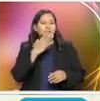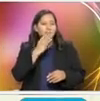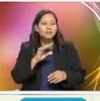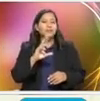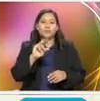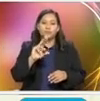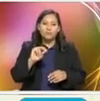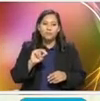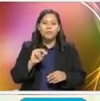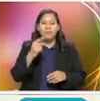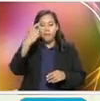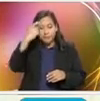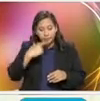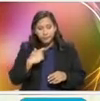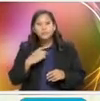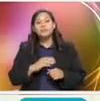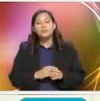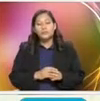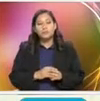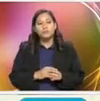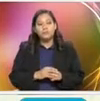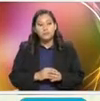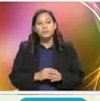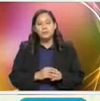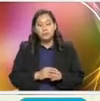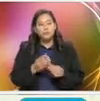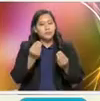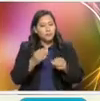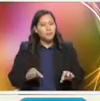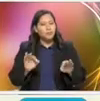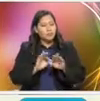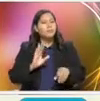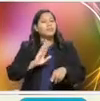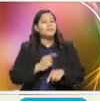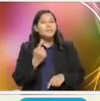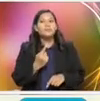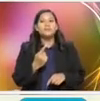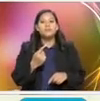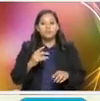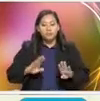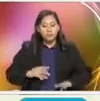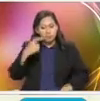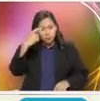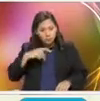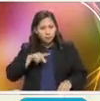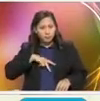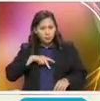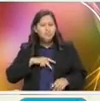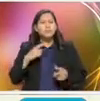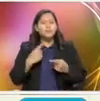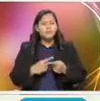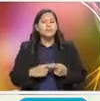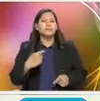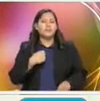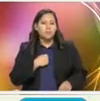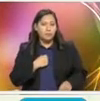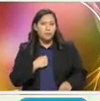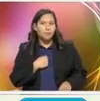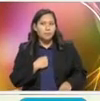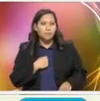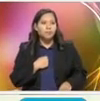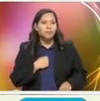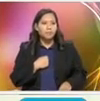La imagen tiene una profundidad importante. ¿Por qué? Porque habla de nuestra personalidad, habla de quiénes somos, de lo